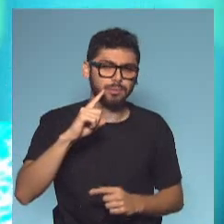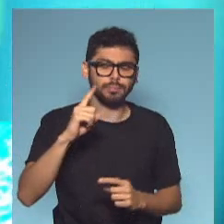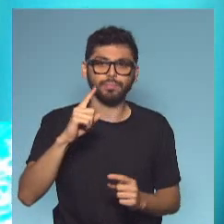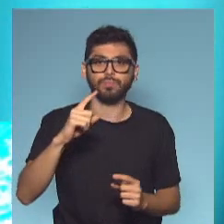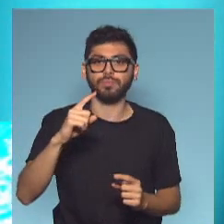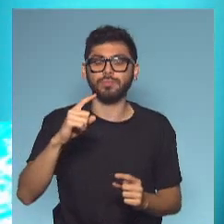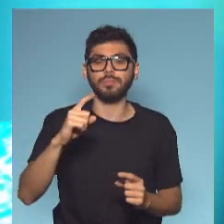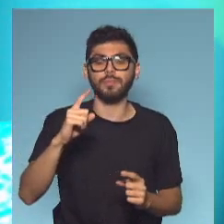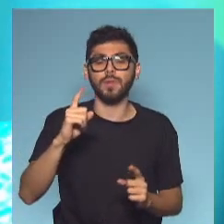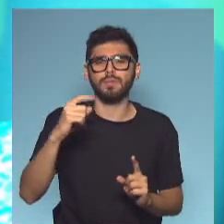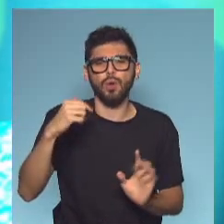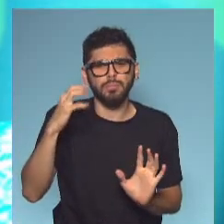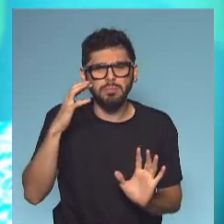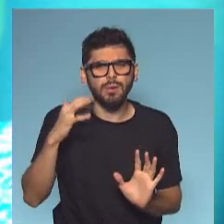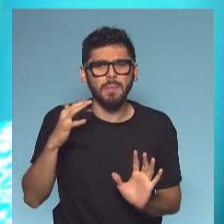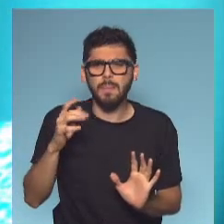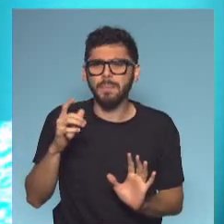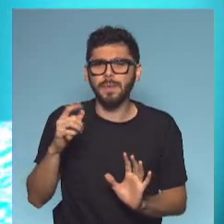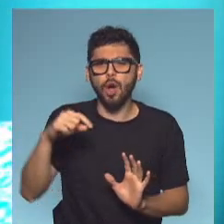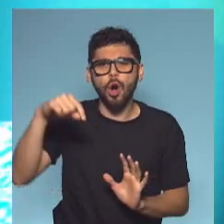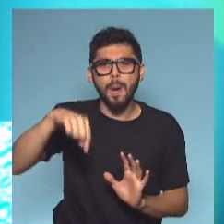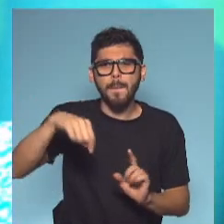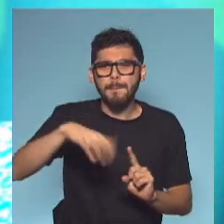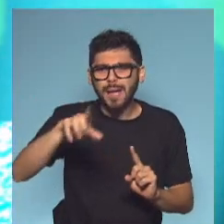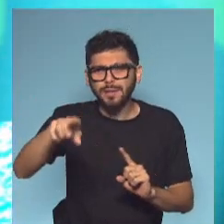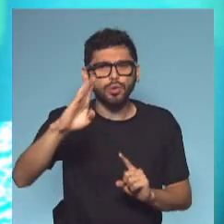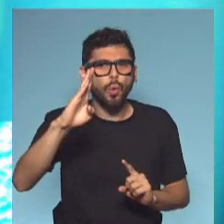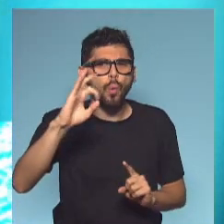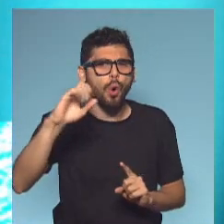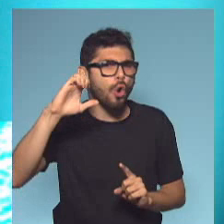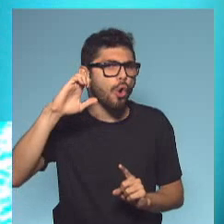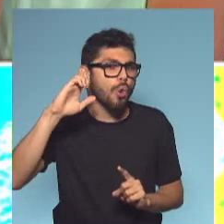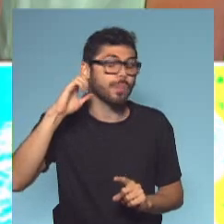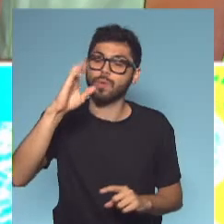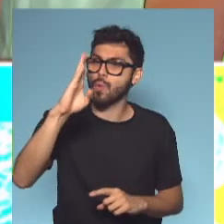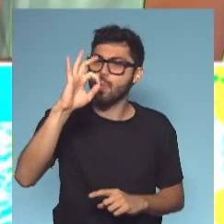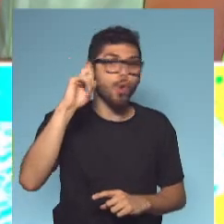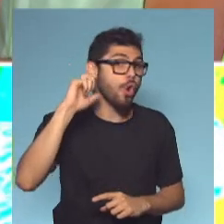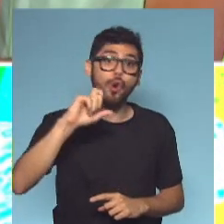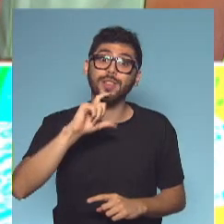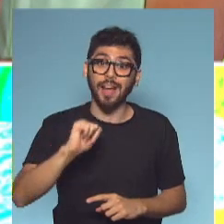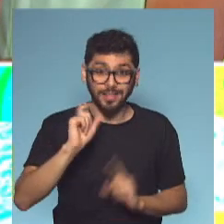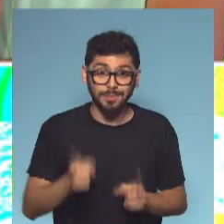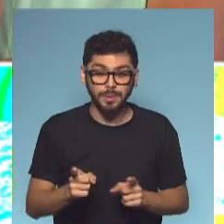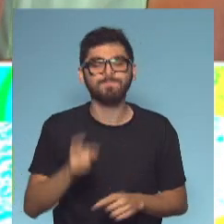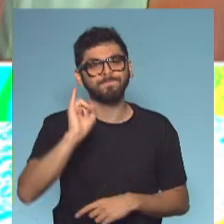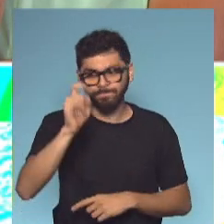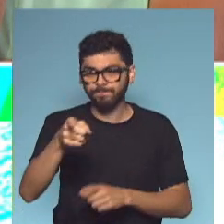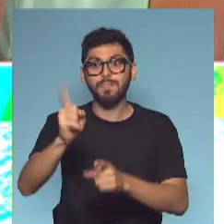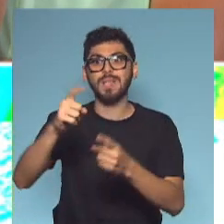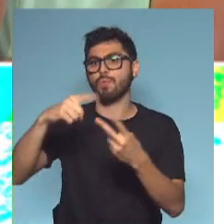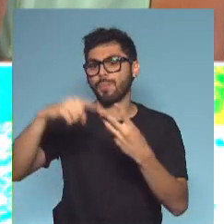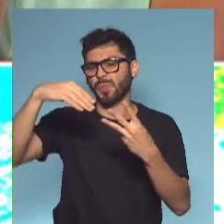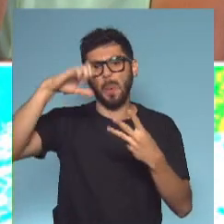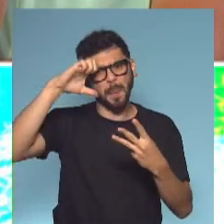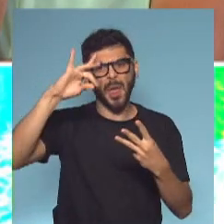entiendo que también iban a llegar a Bogotá, ¿puede ser? Es que en Bogotá también está pasando en Medellín,